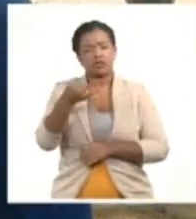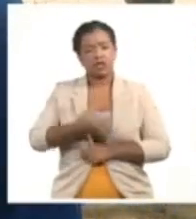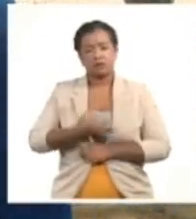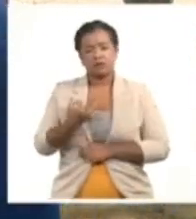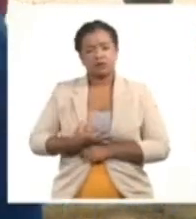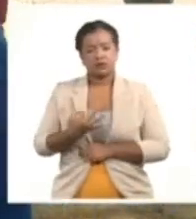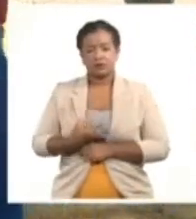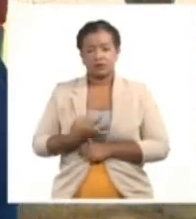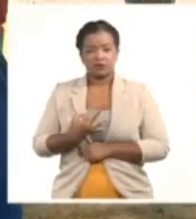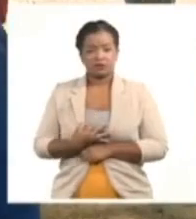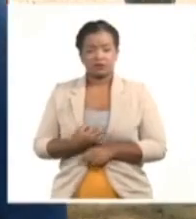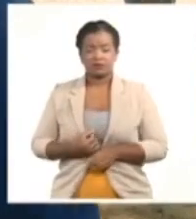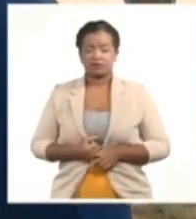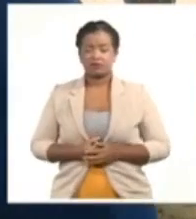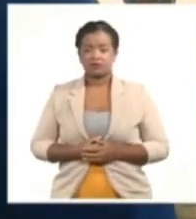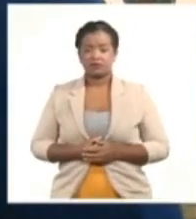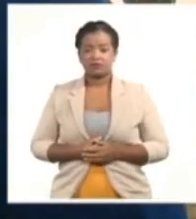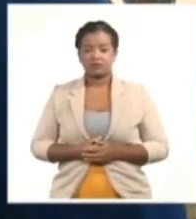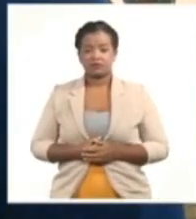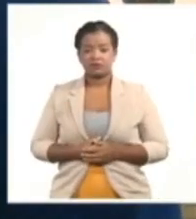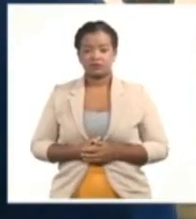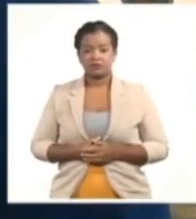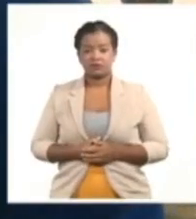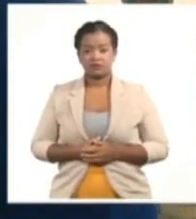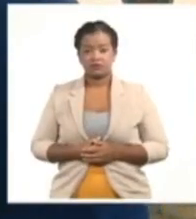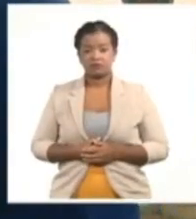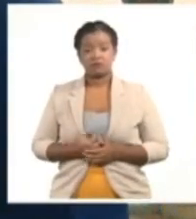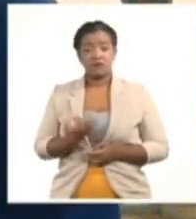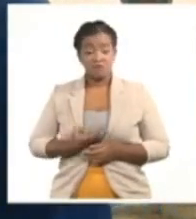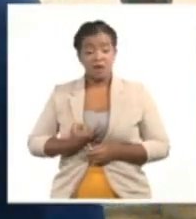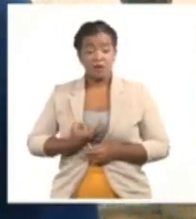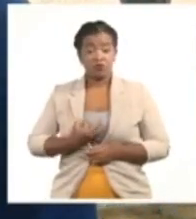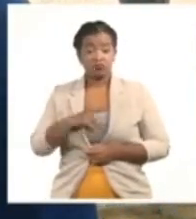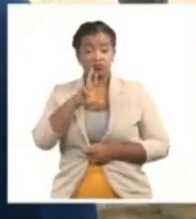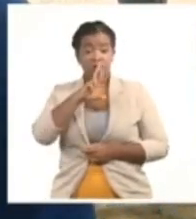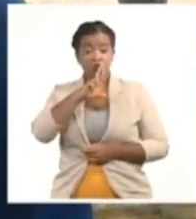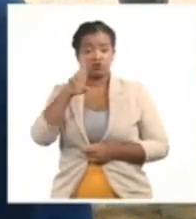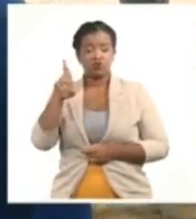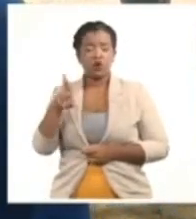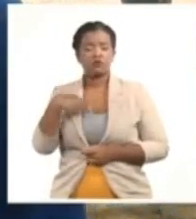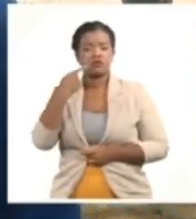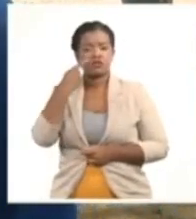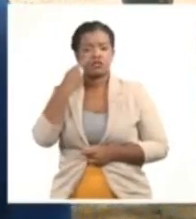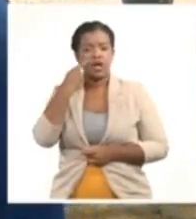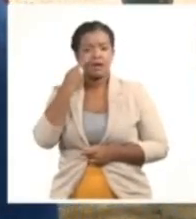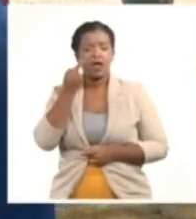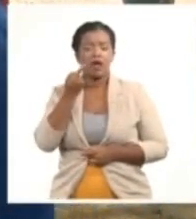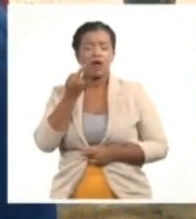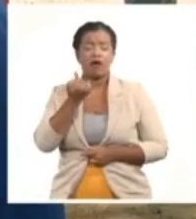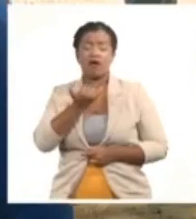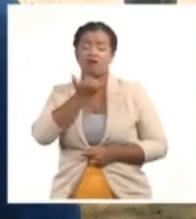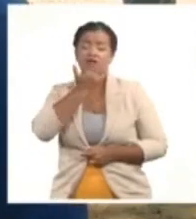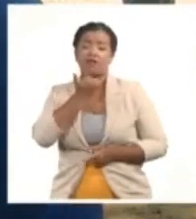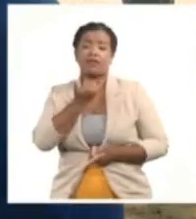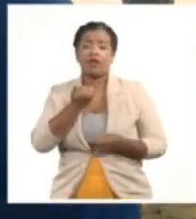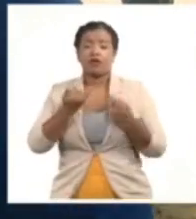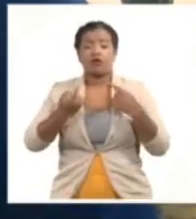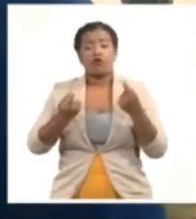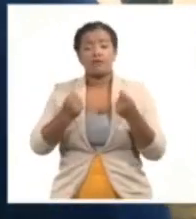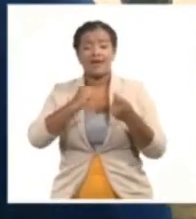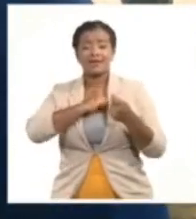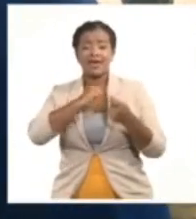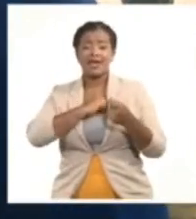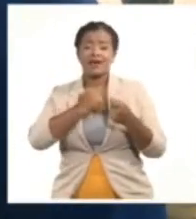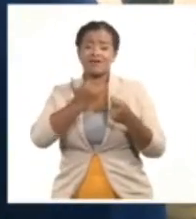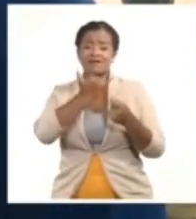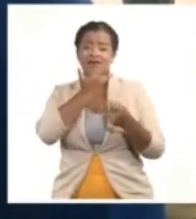ninguno en que nadie se tiene que revolucionar que es el escenario de constante asedio económico político ideológico